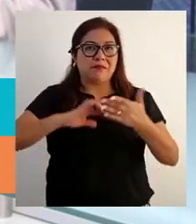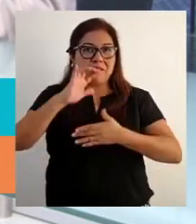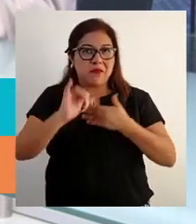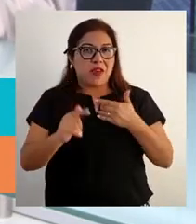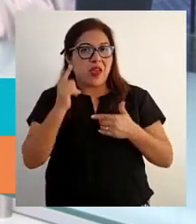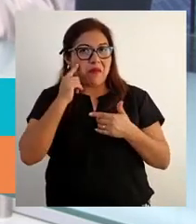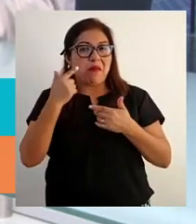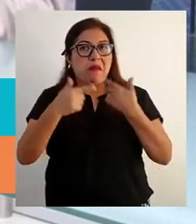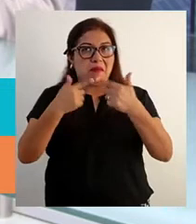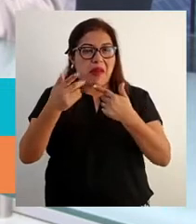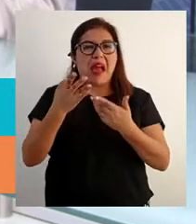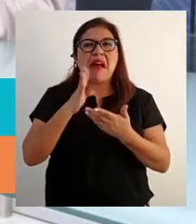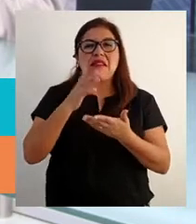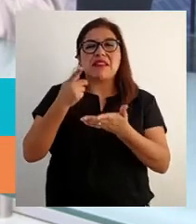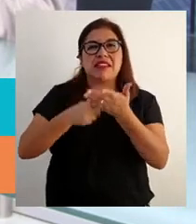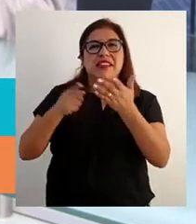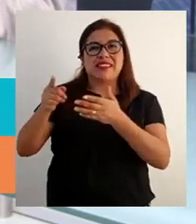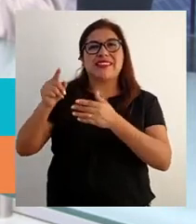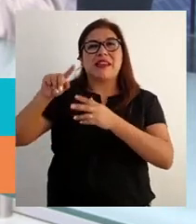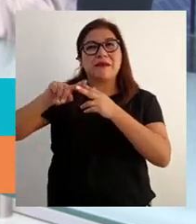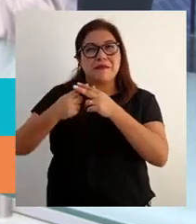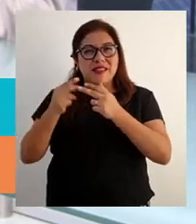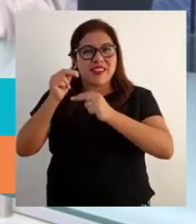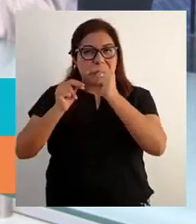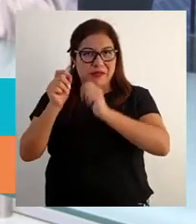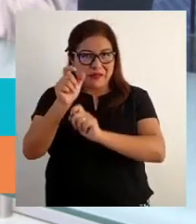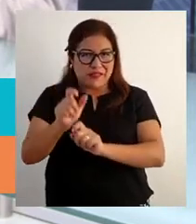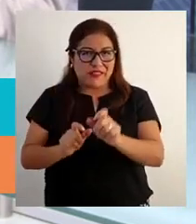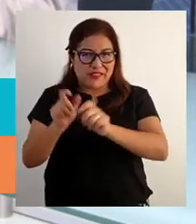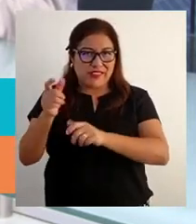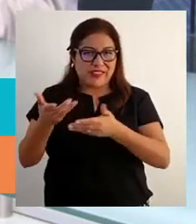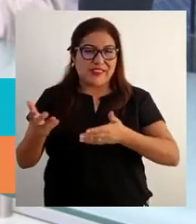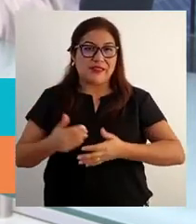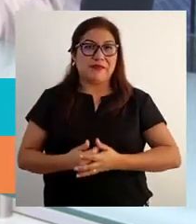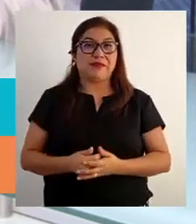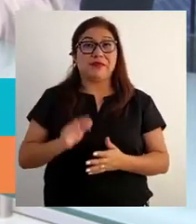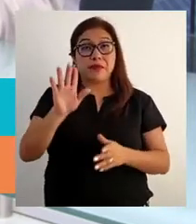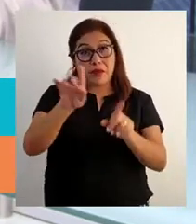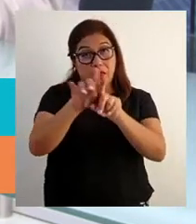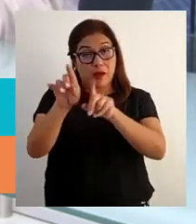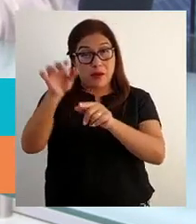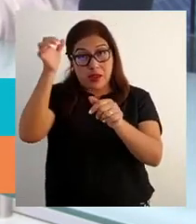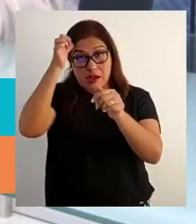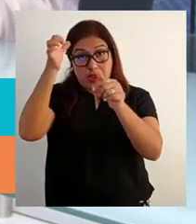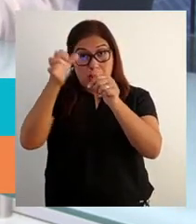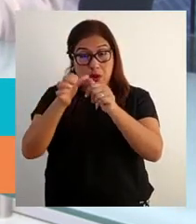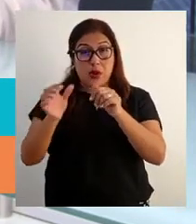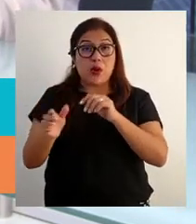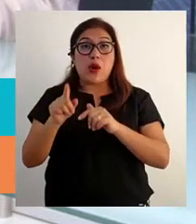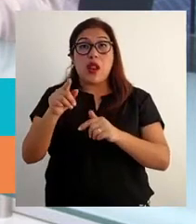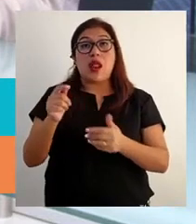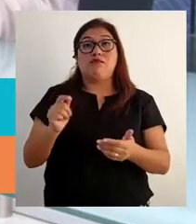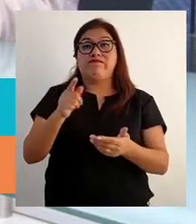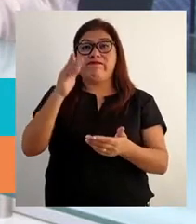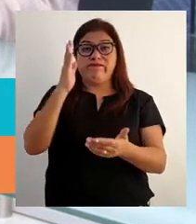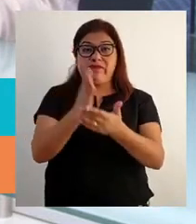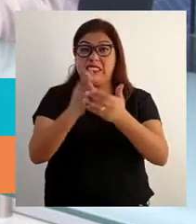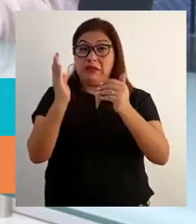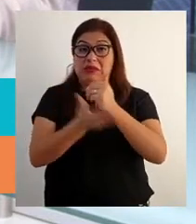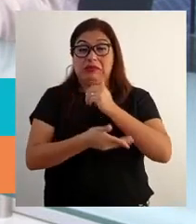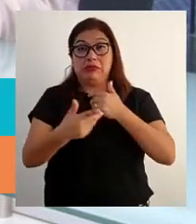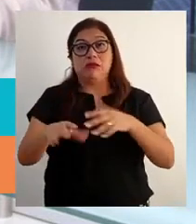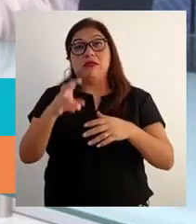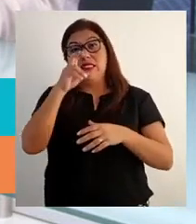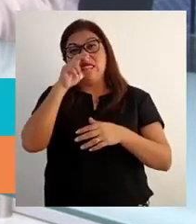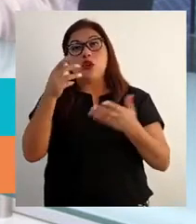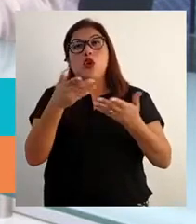estos emprendimientos. También les recordamos que se aplicarán multas a bancos, financieras y seguros cuando no